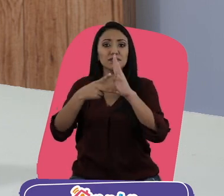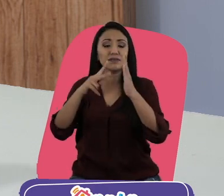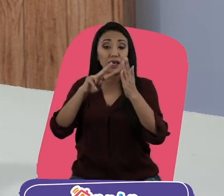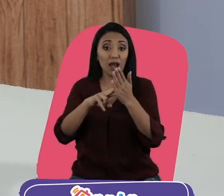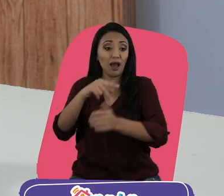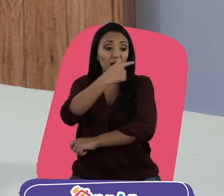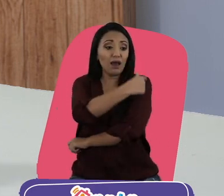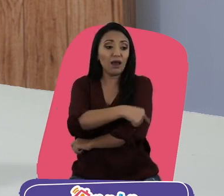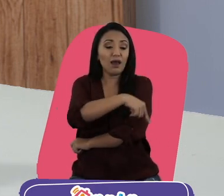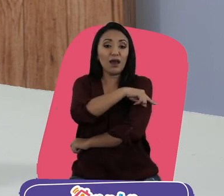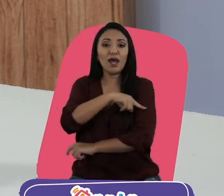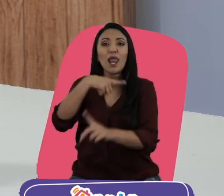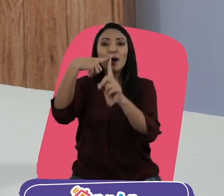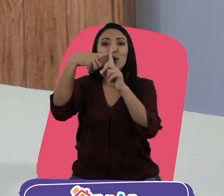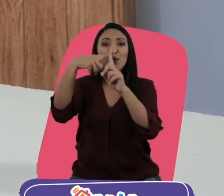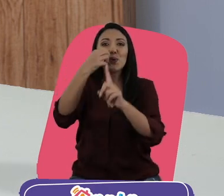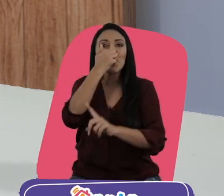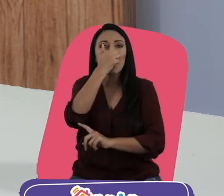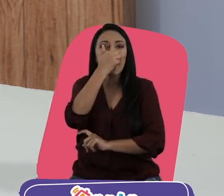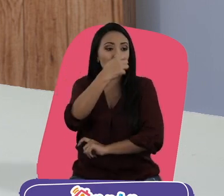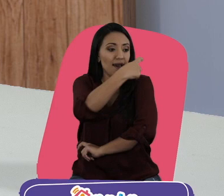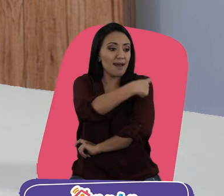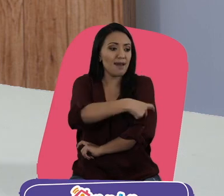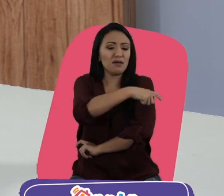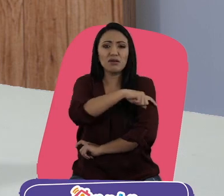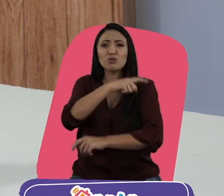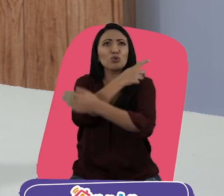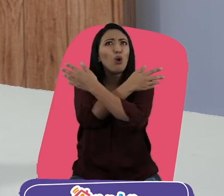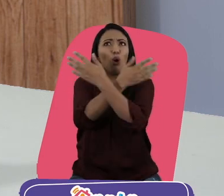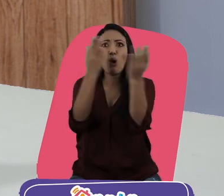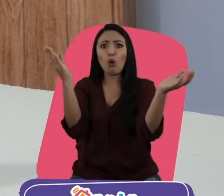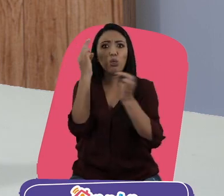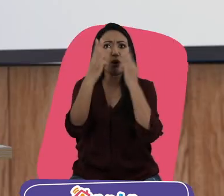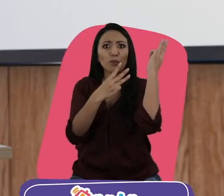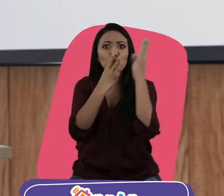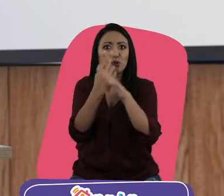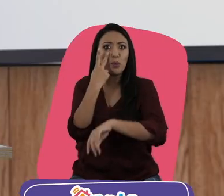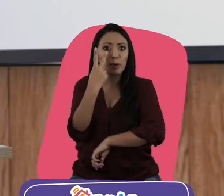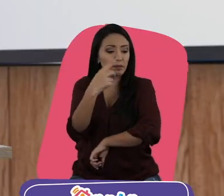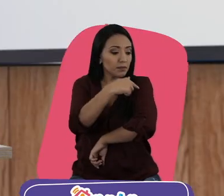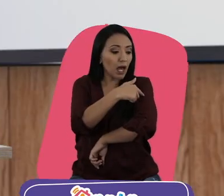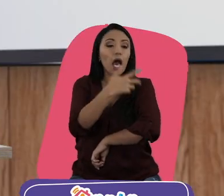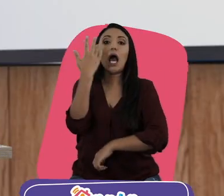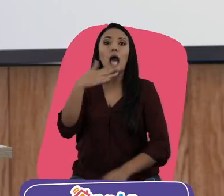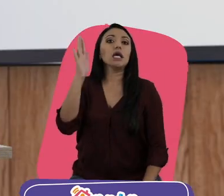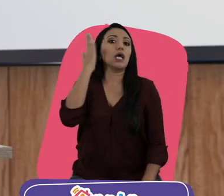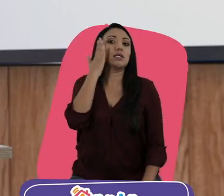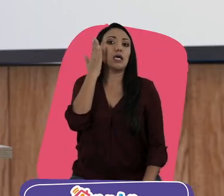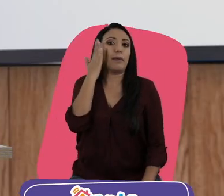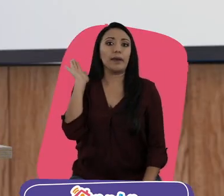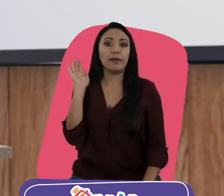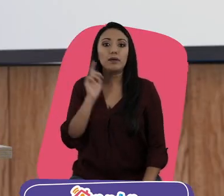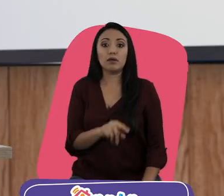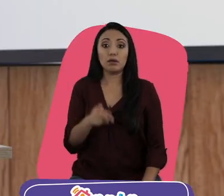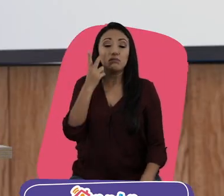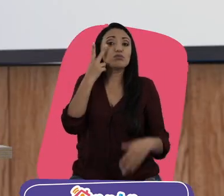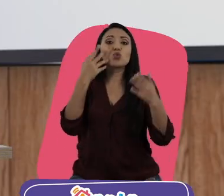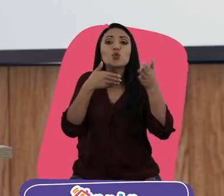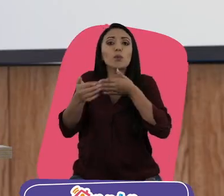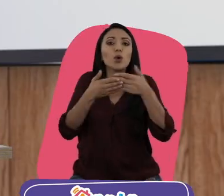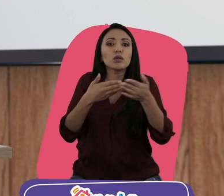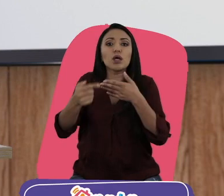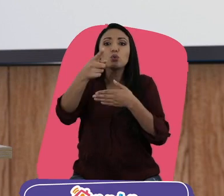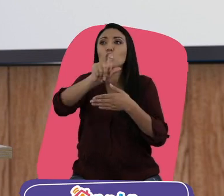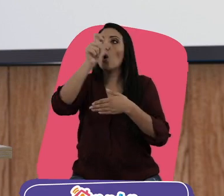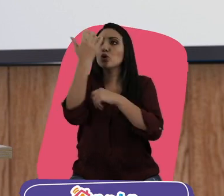¿verdad? Este icono lo puede reconocer cualquier persona. No importa dónde tú vives, dónde estás.